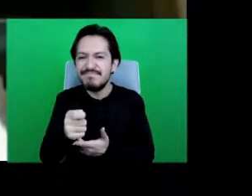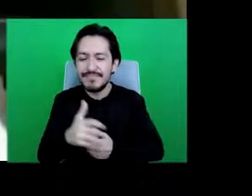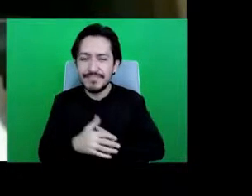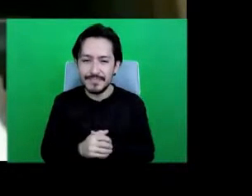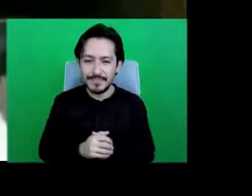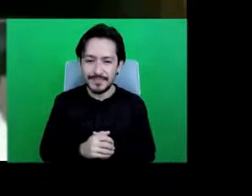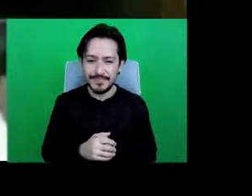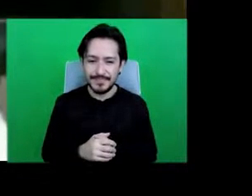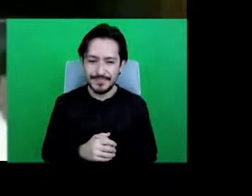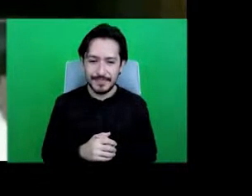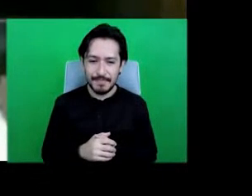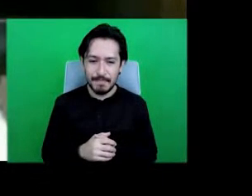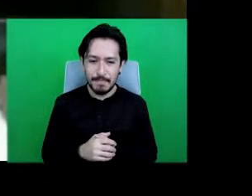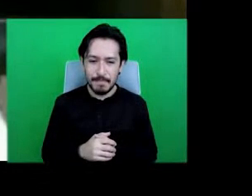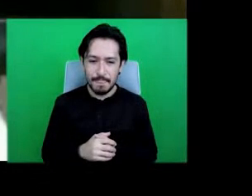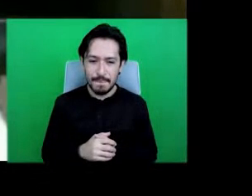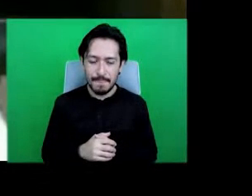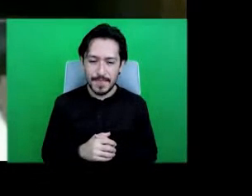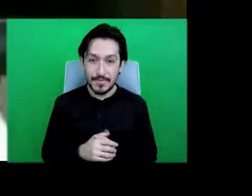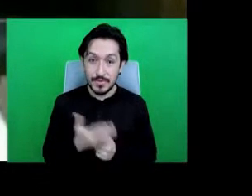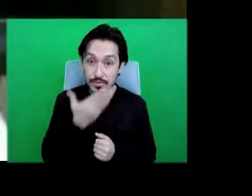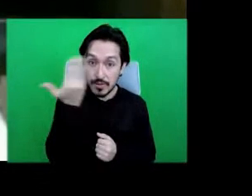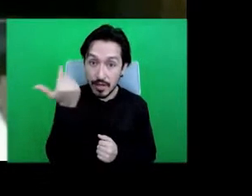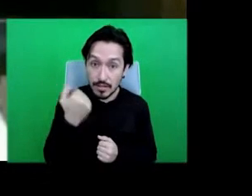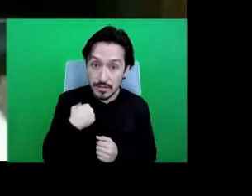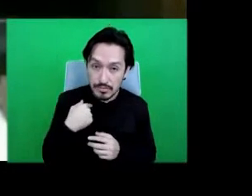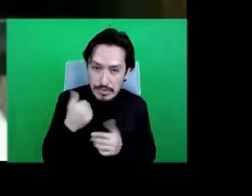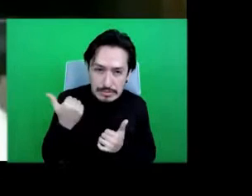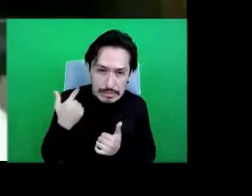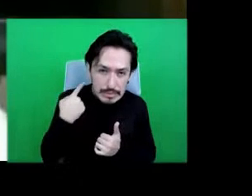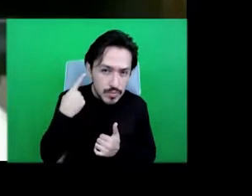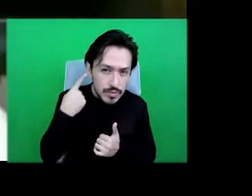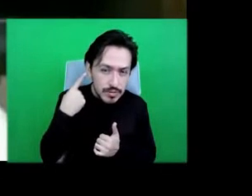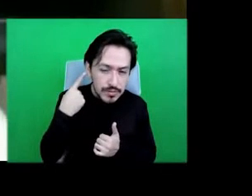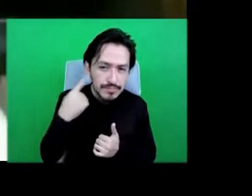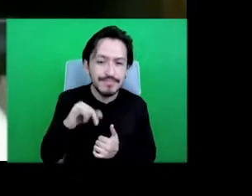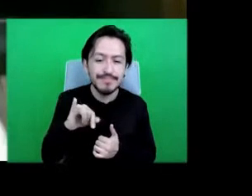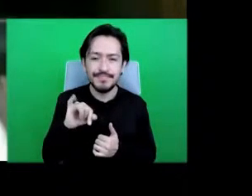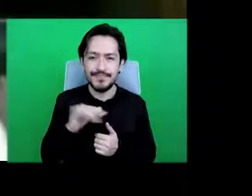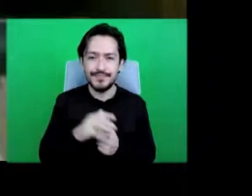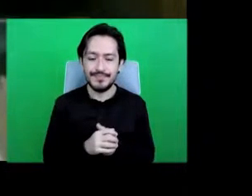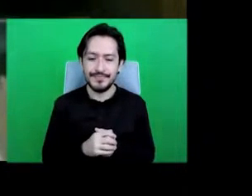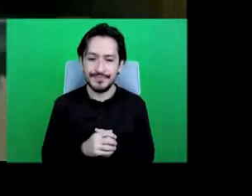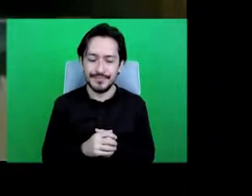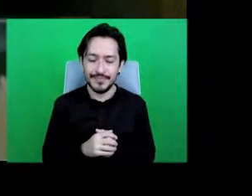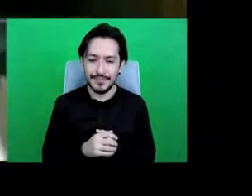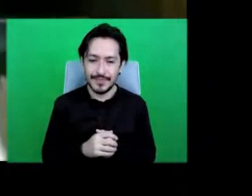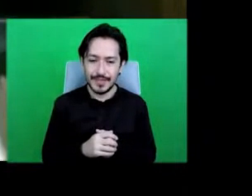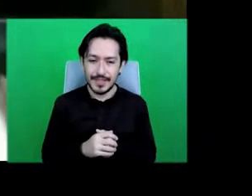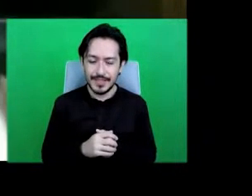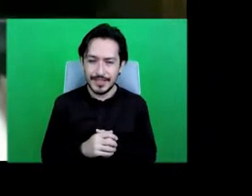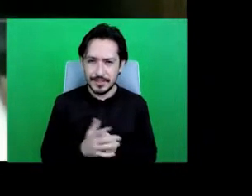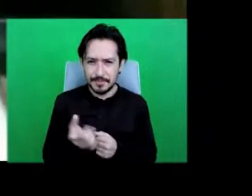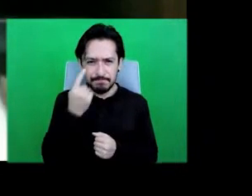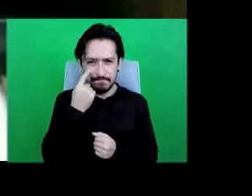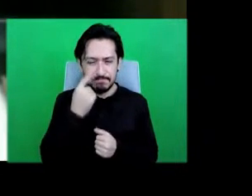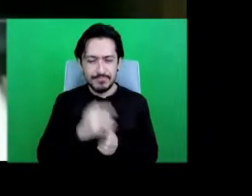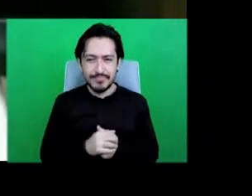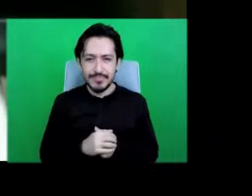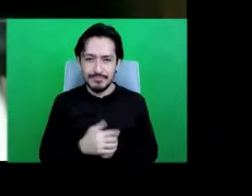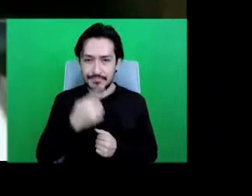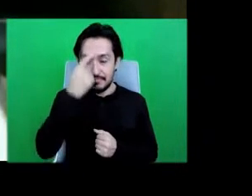Bueno, no sé si me escuchan. Sí, sí me escuchan. Sí, perfecto. Mira, para mí fue un